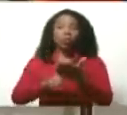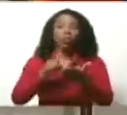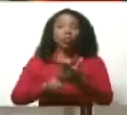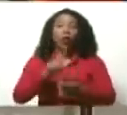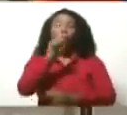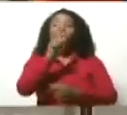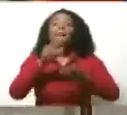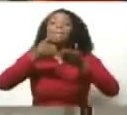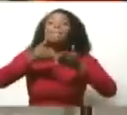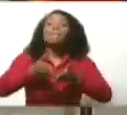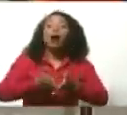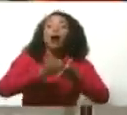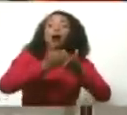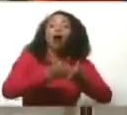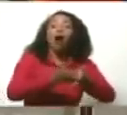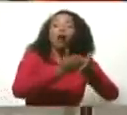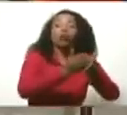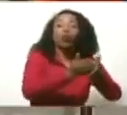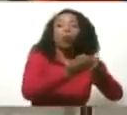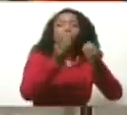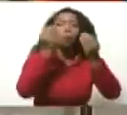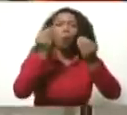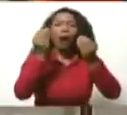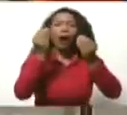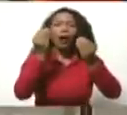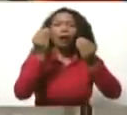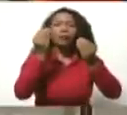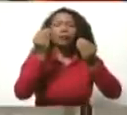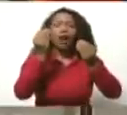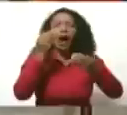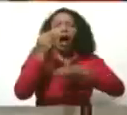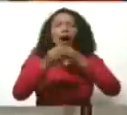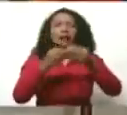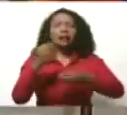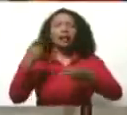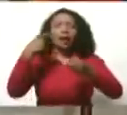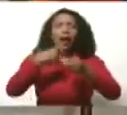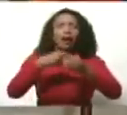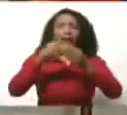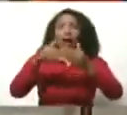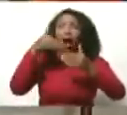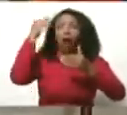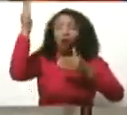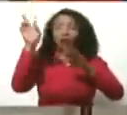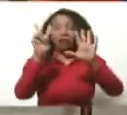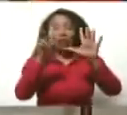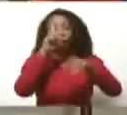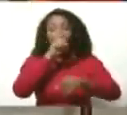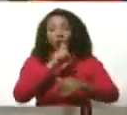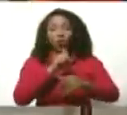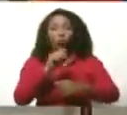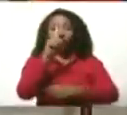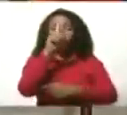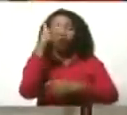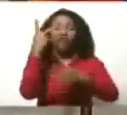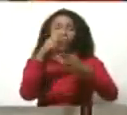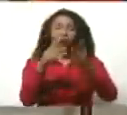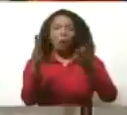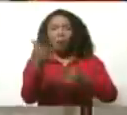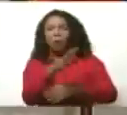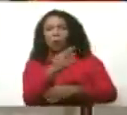barco para la explotación de gas costa afuera por 7 años, por un valor